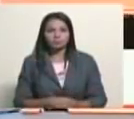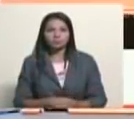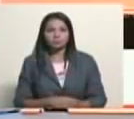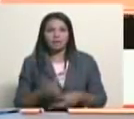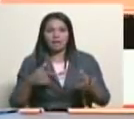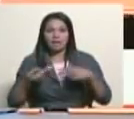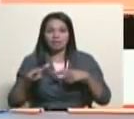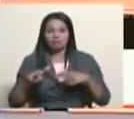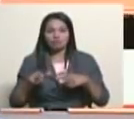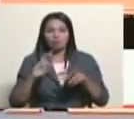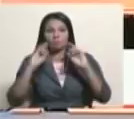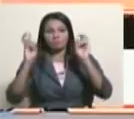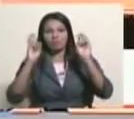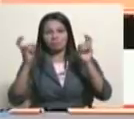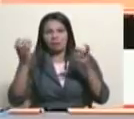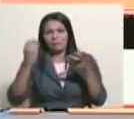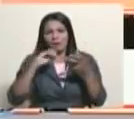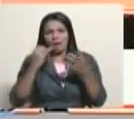Son muchos temas, pues.